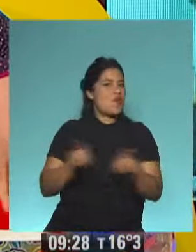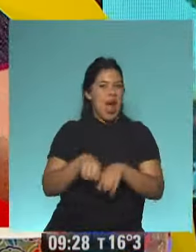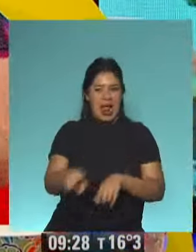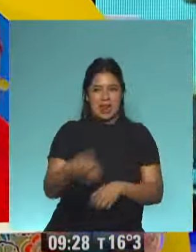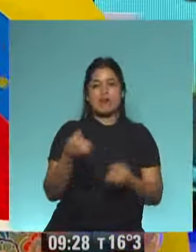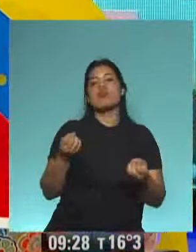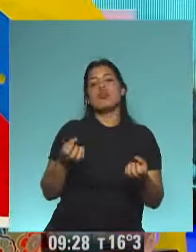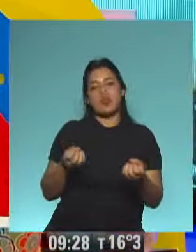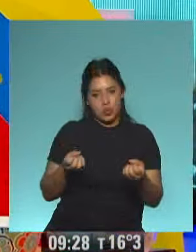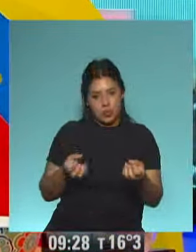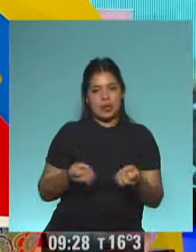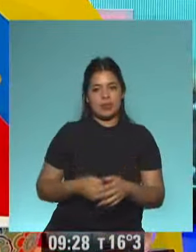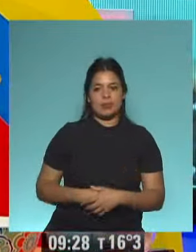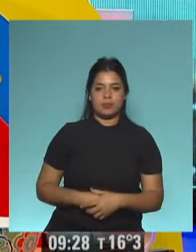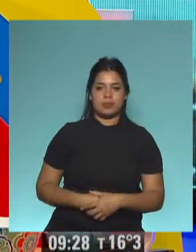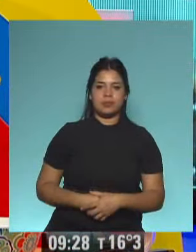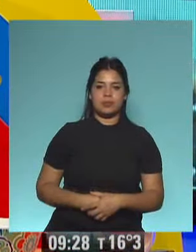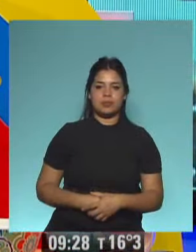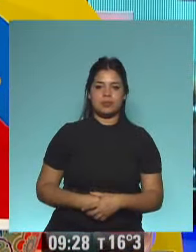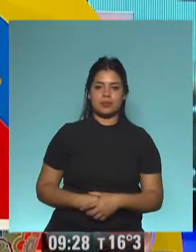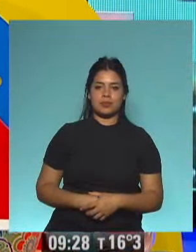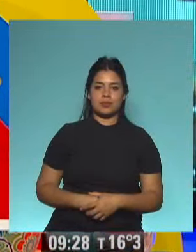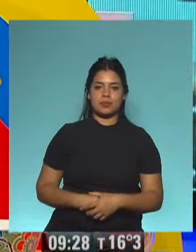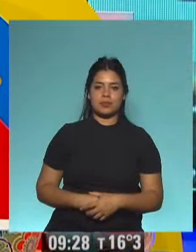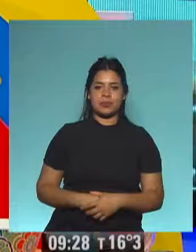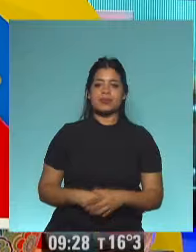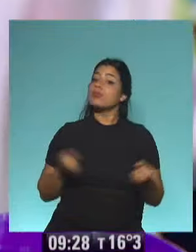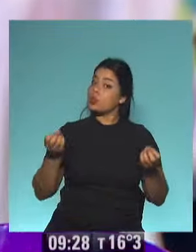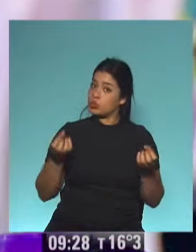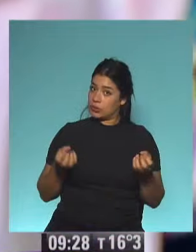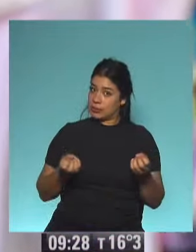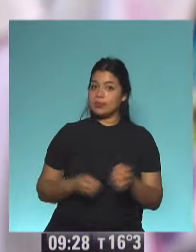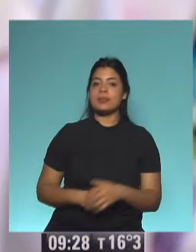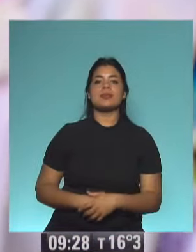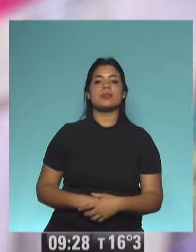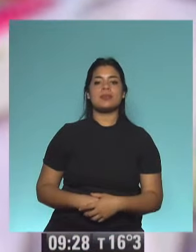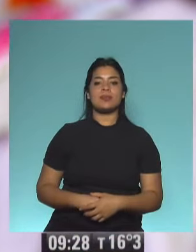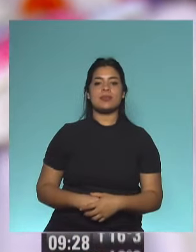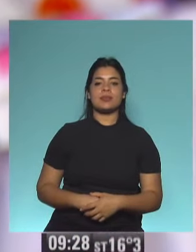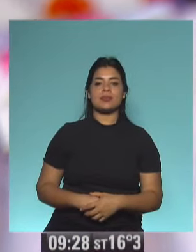dejar. Acá tenés otras claritas también. Muy bien. Muy bien.